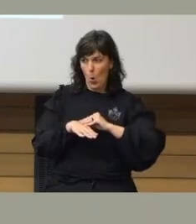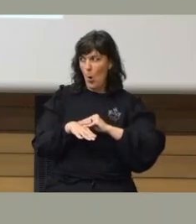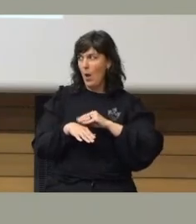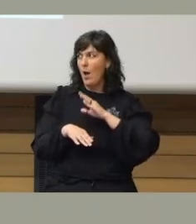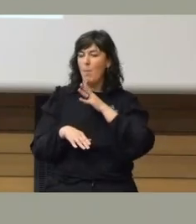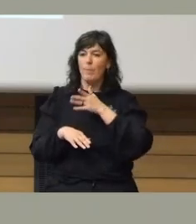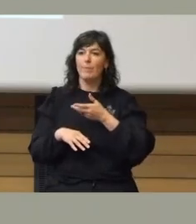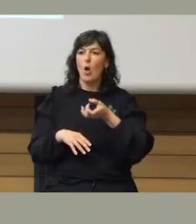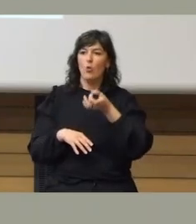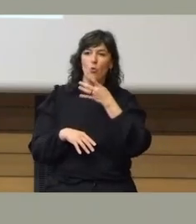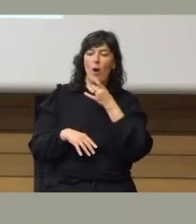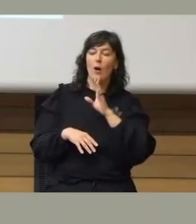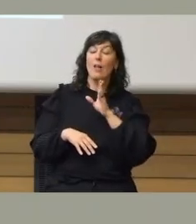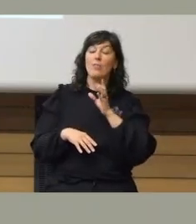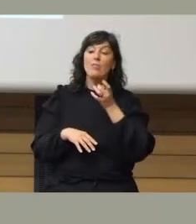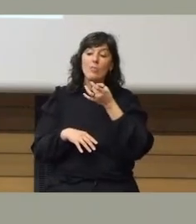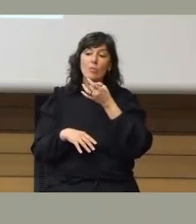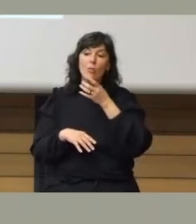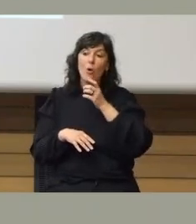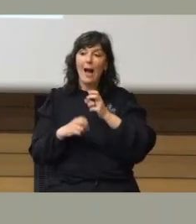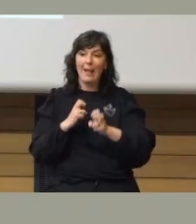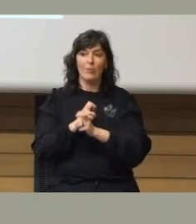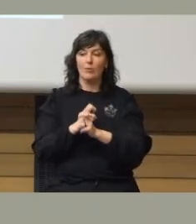cuánto. La droga que más intoxica es el alcohol.